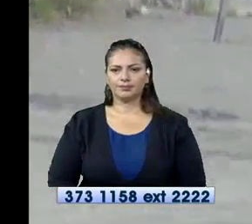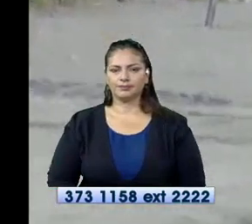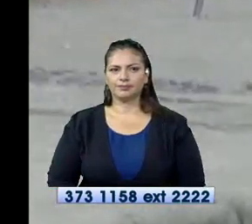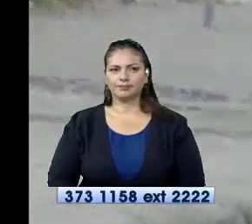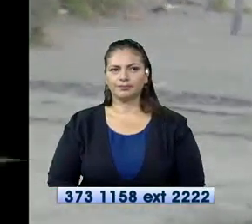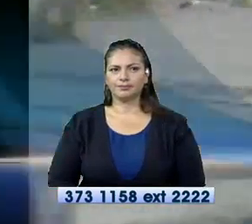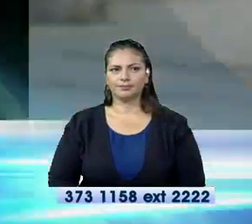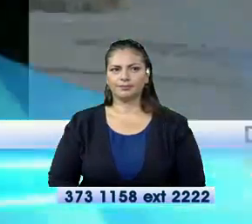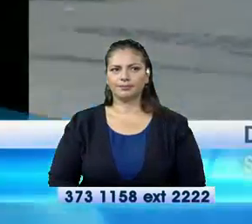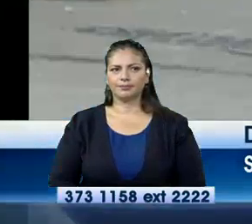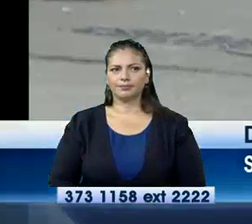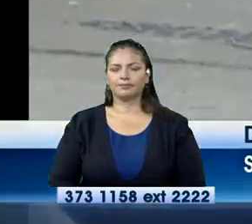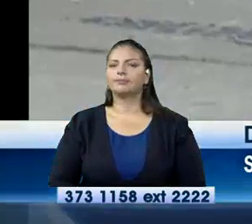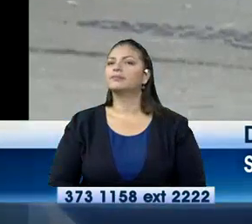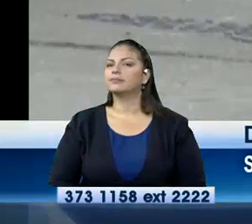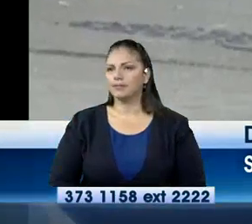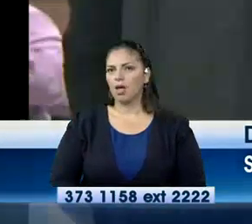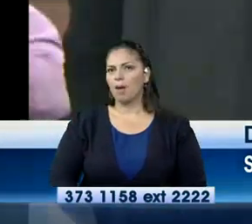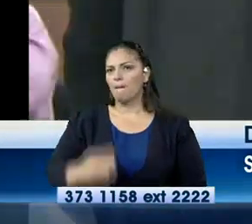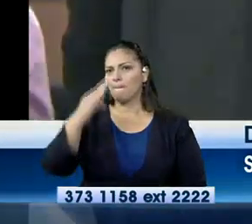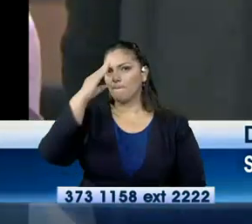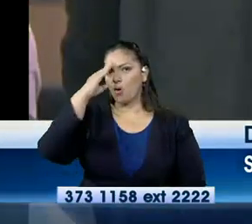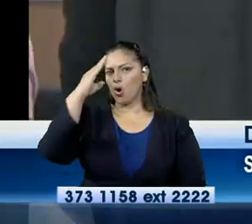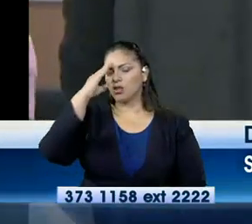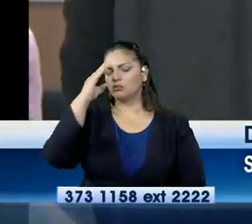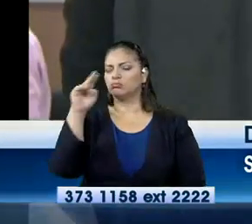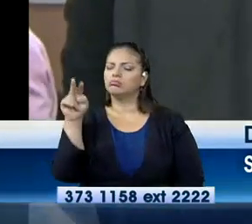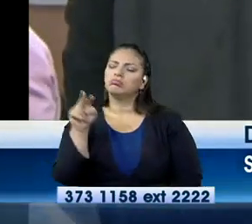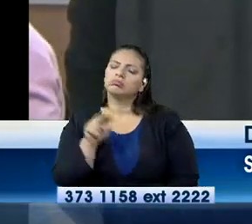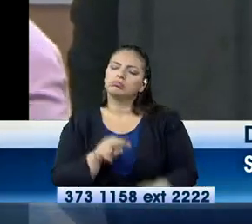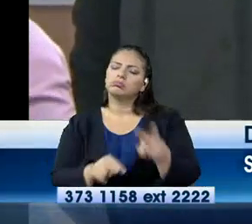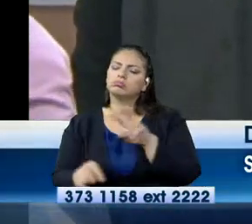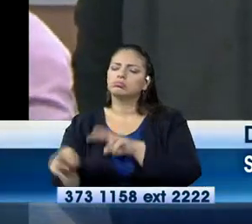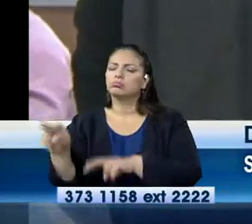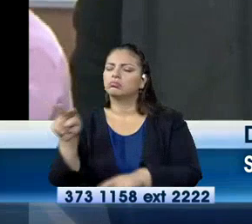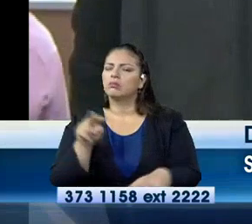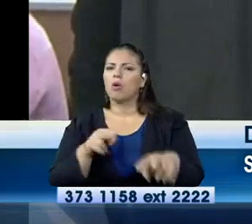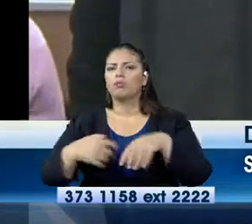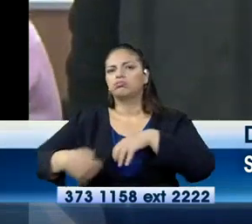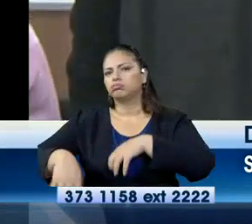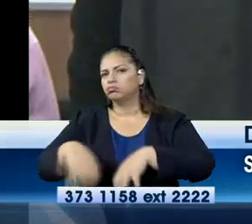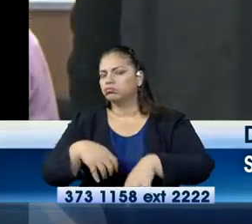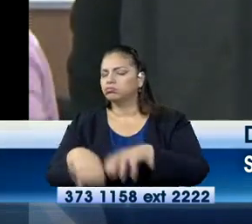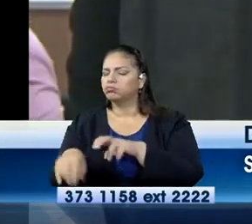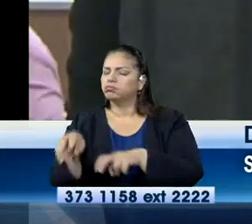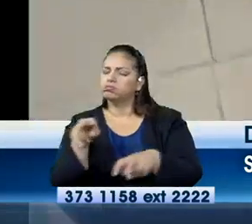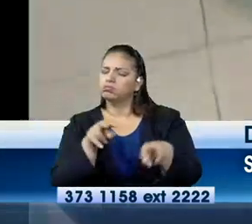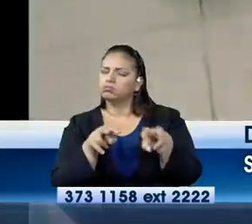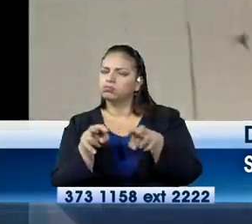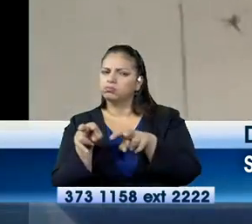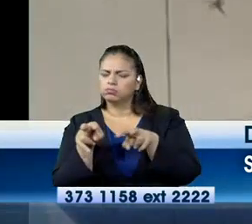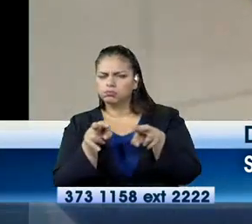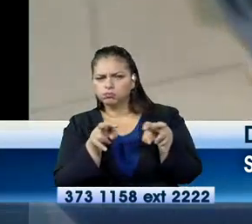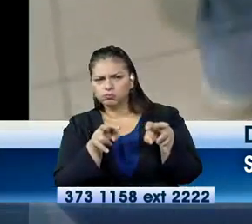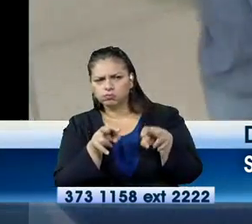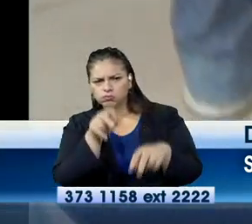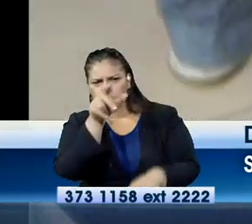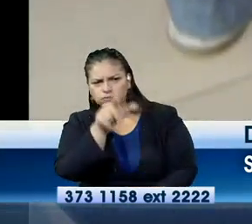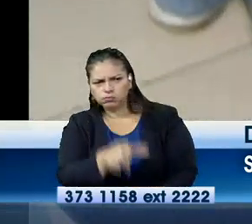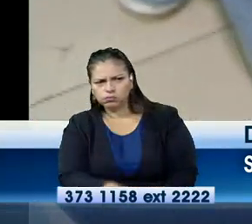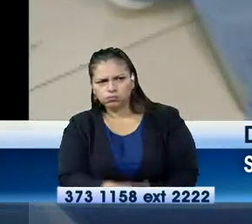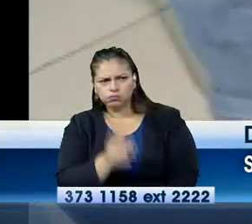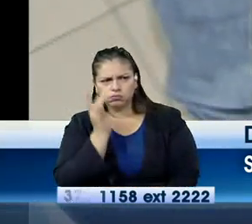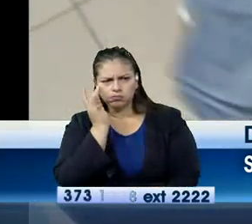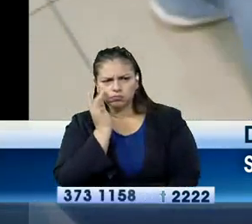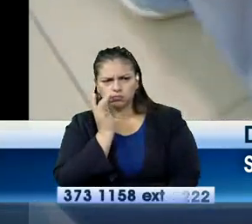Tras divisar a un sujeto en actitud sospechosa, la policía del Ecuador detuvo la marcha del individuo, el cual,